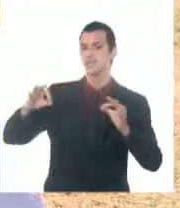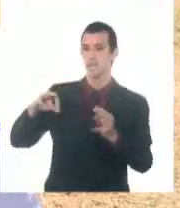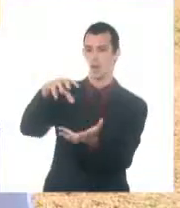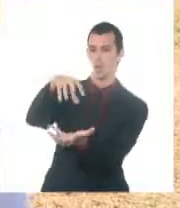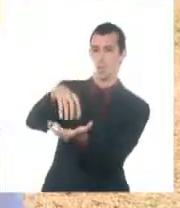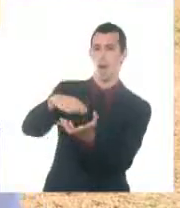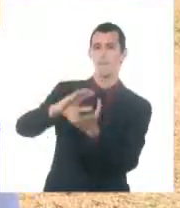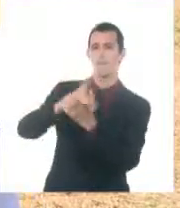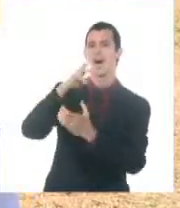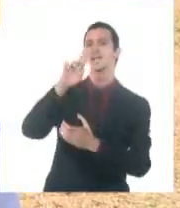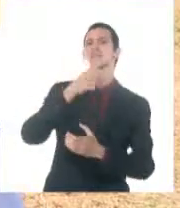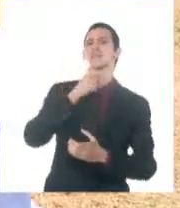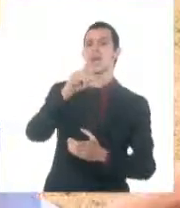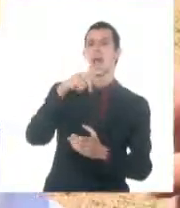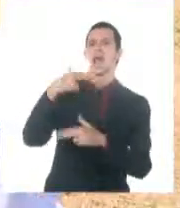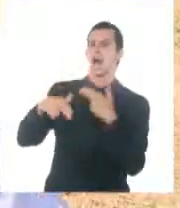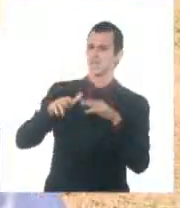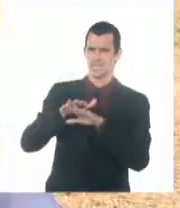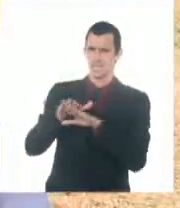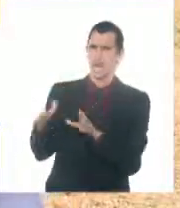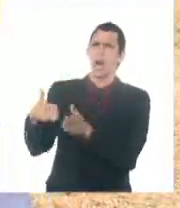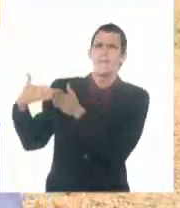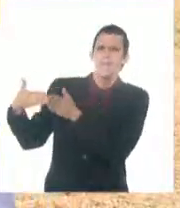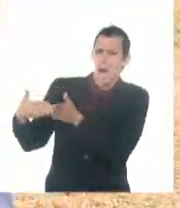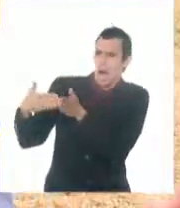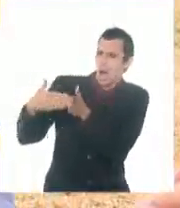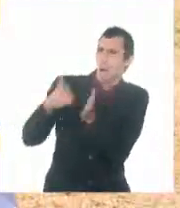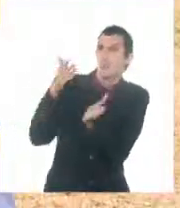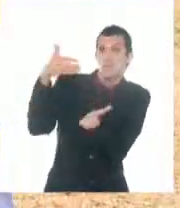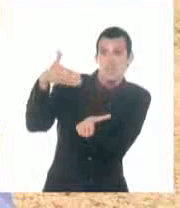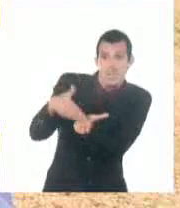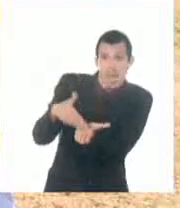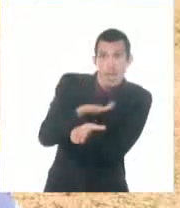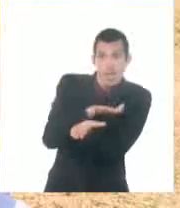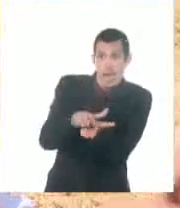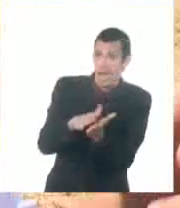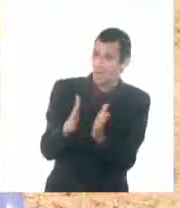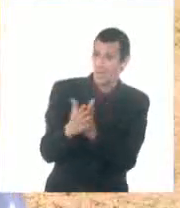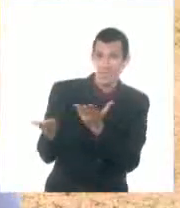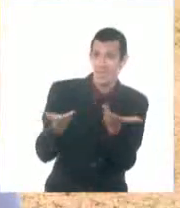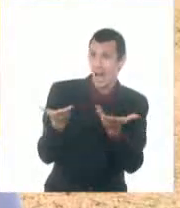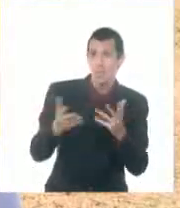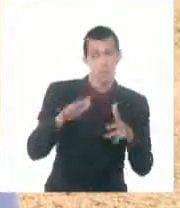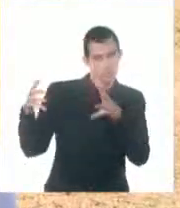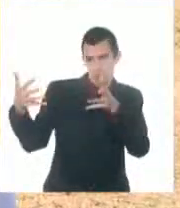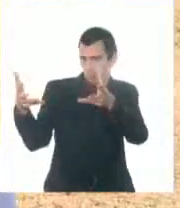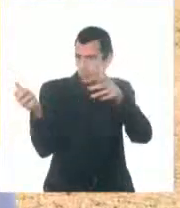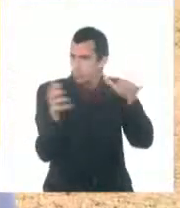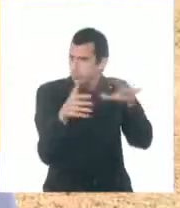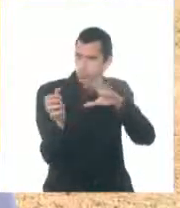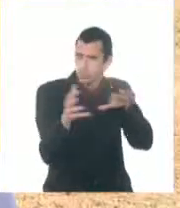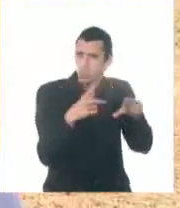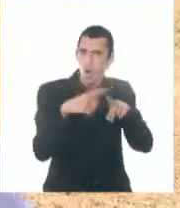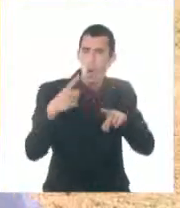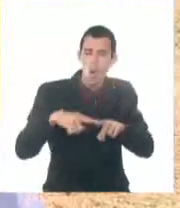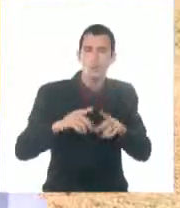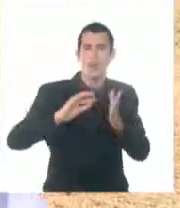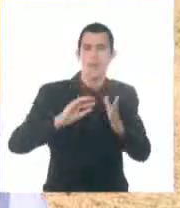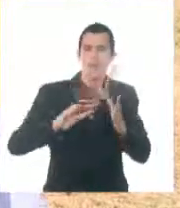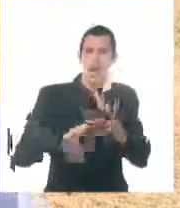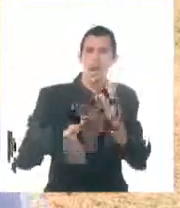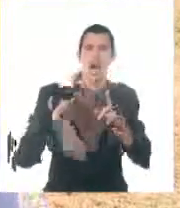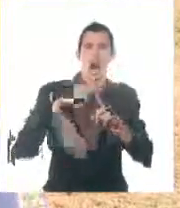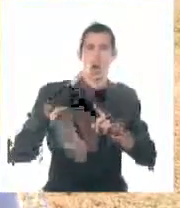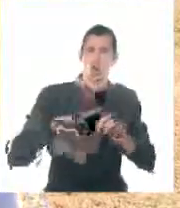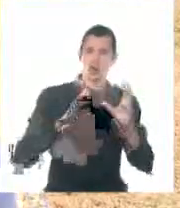se trajo directo los contenedores del barco para la rastra. Anoche llegaron a logística, ahí se estaban esperando los compañeros de Agua La Habana, se